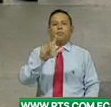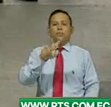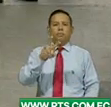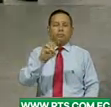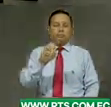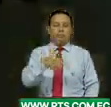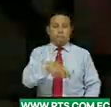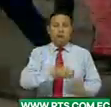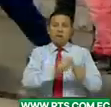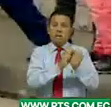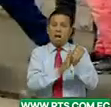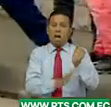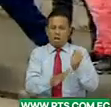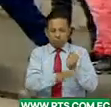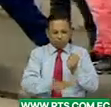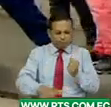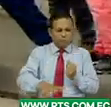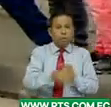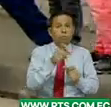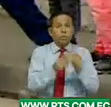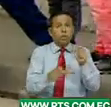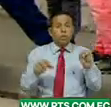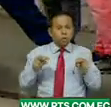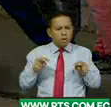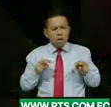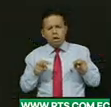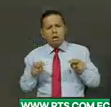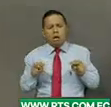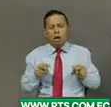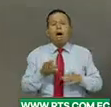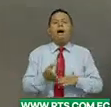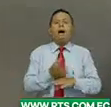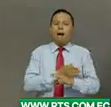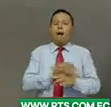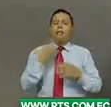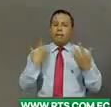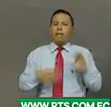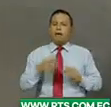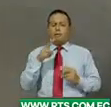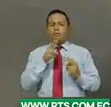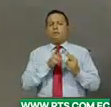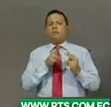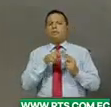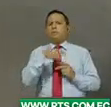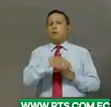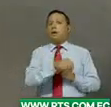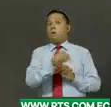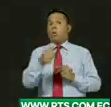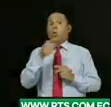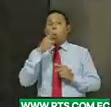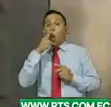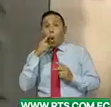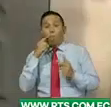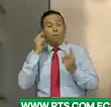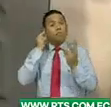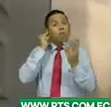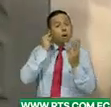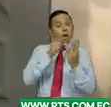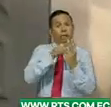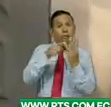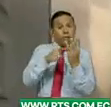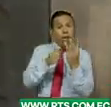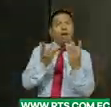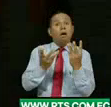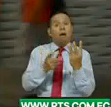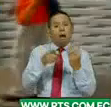exacto donde cayó. Testigos refieren que minutos antes lo vieron en compañía de otro hombre y una mujer. Los tres